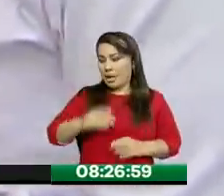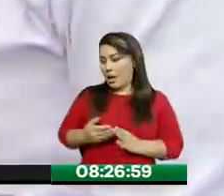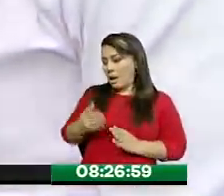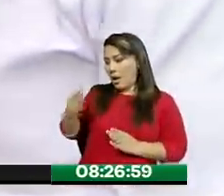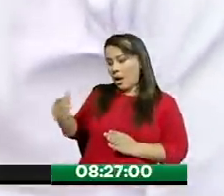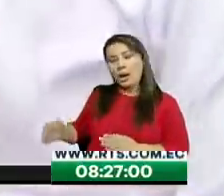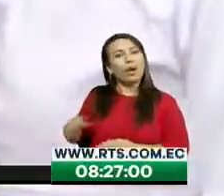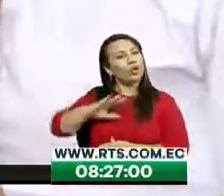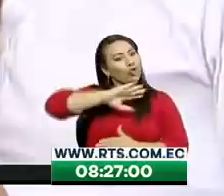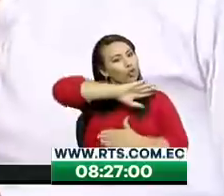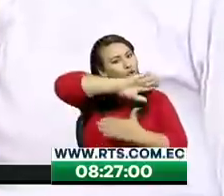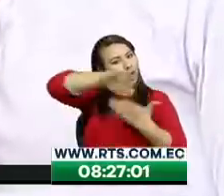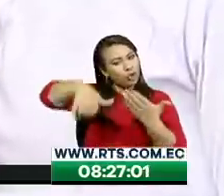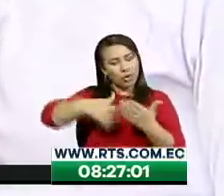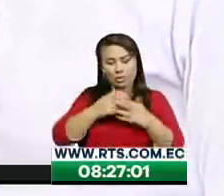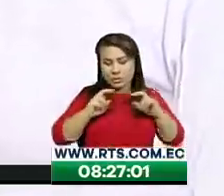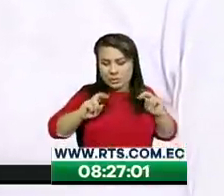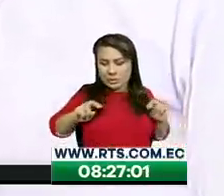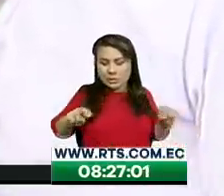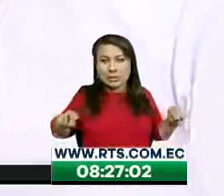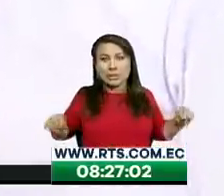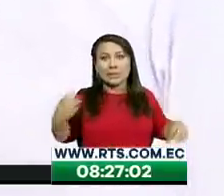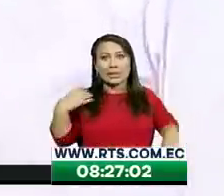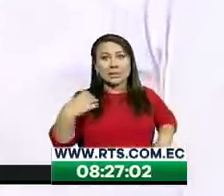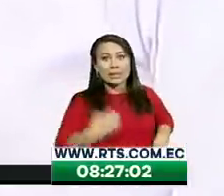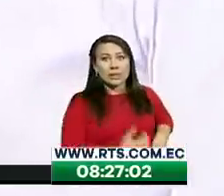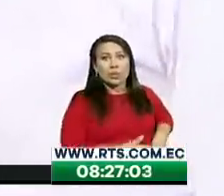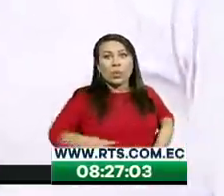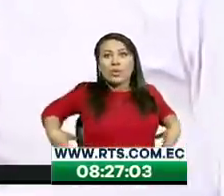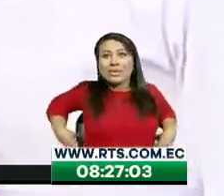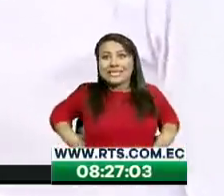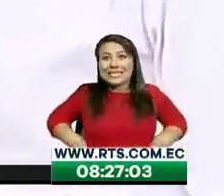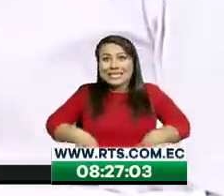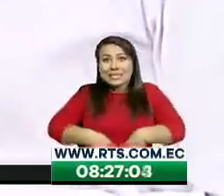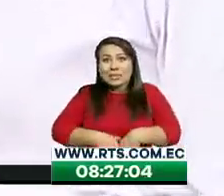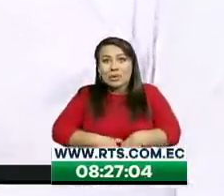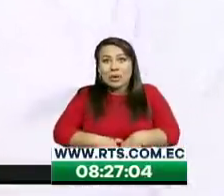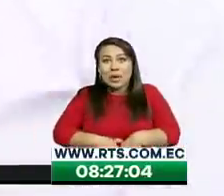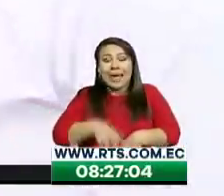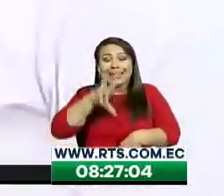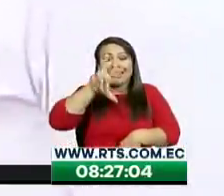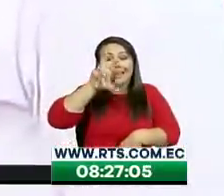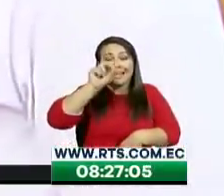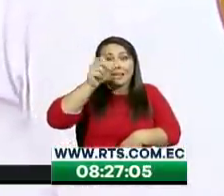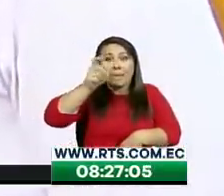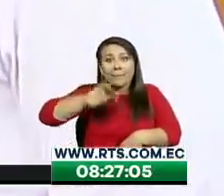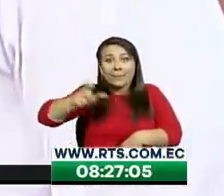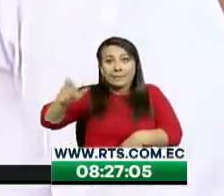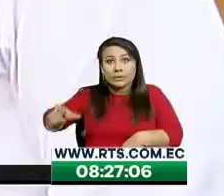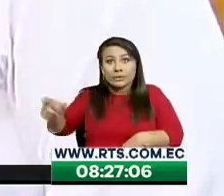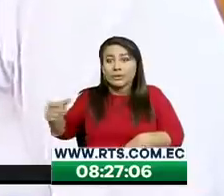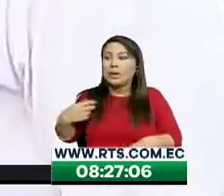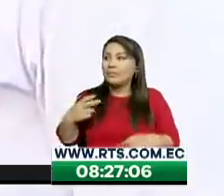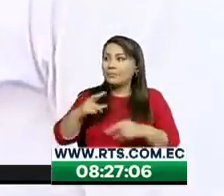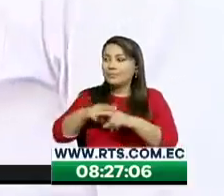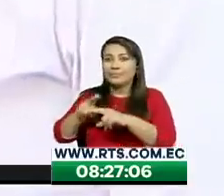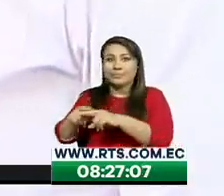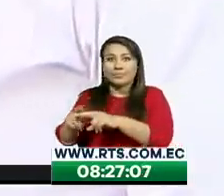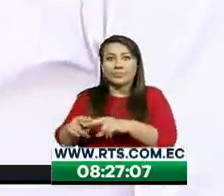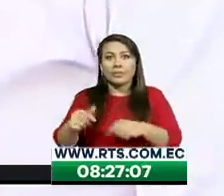violentas registradas en la urbe porteña. Utilizaron, como ustedes podrían apreciar, helicópteros y acordonaron la